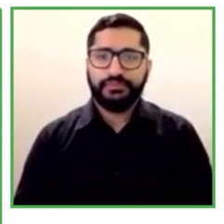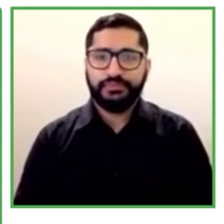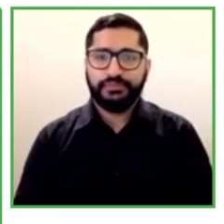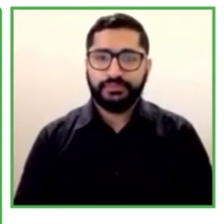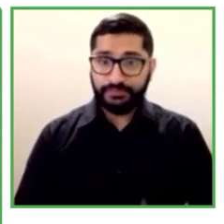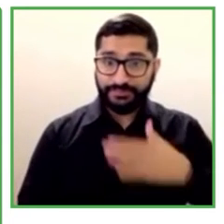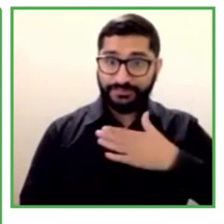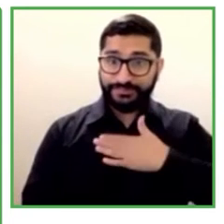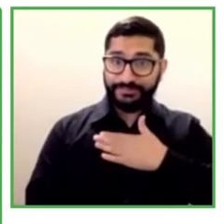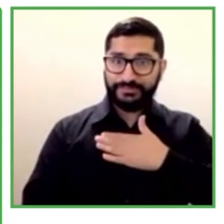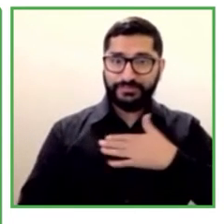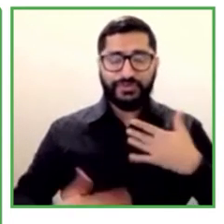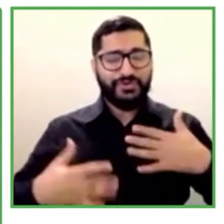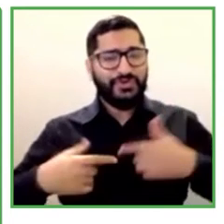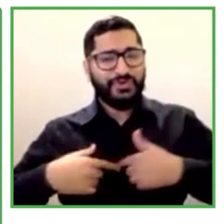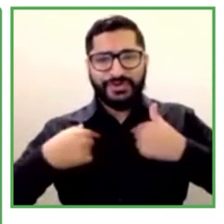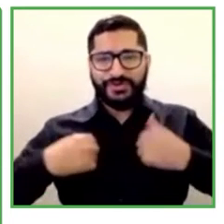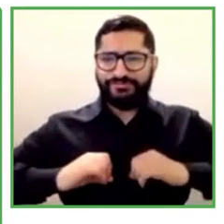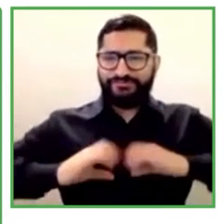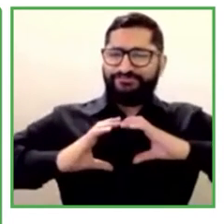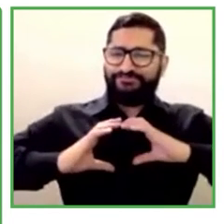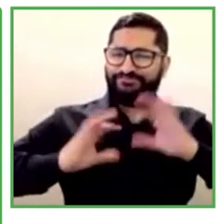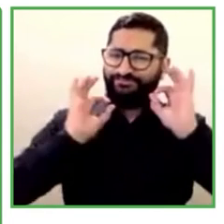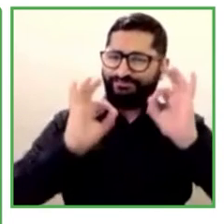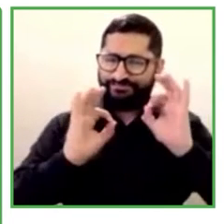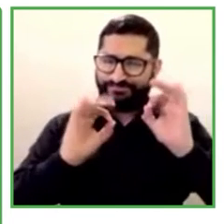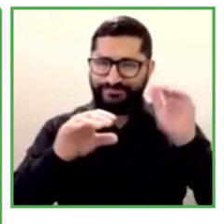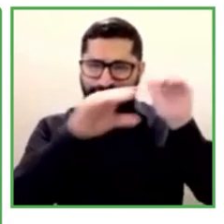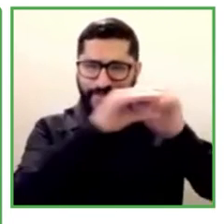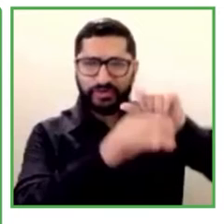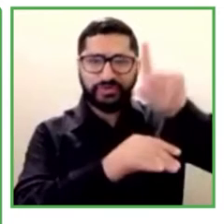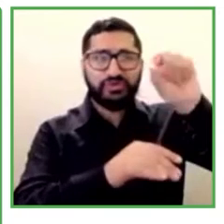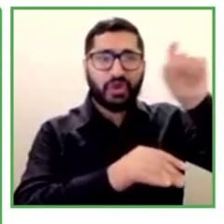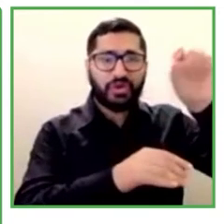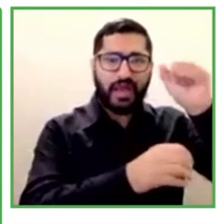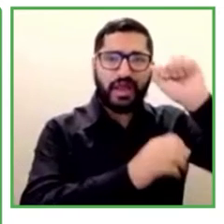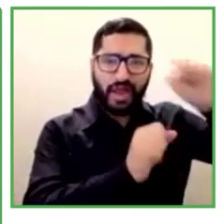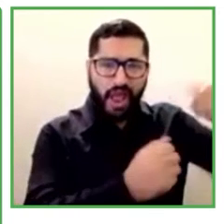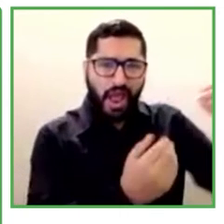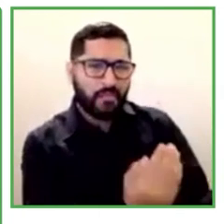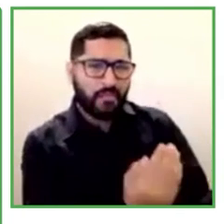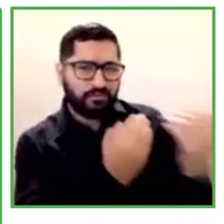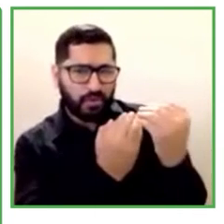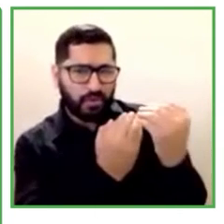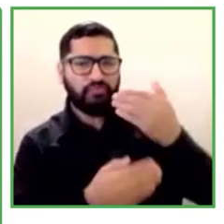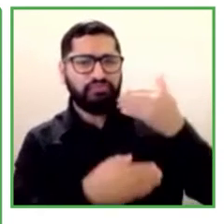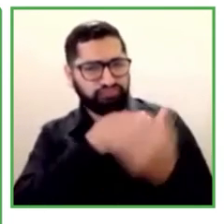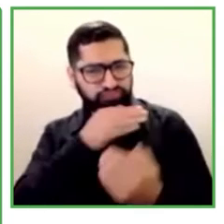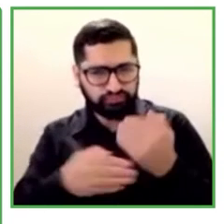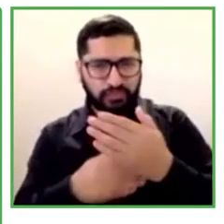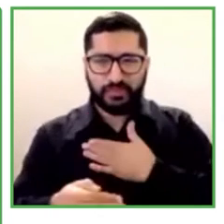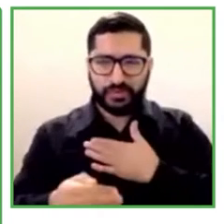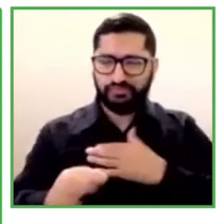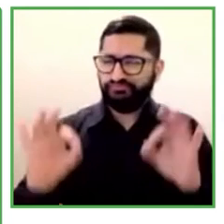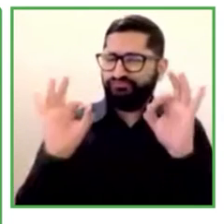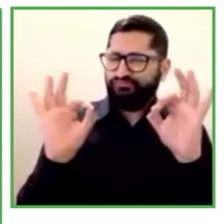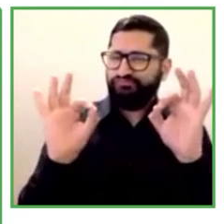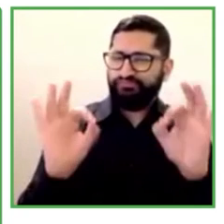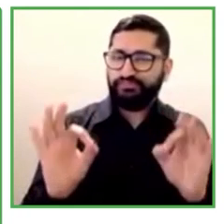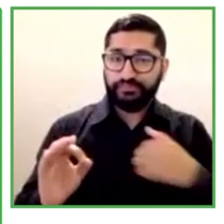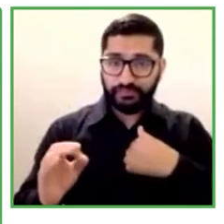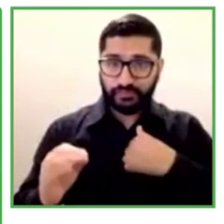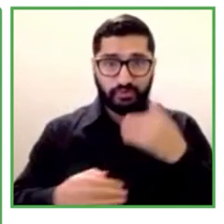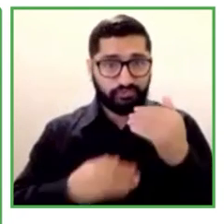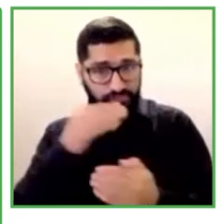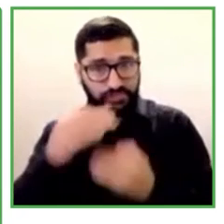Acompañar en este proceso y en mi bienestar. Estoy en proceso de adquirir unos nuevos lentes para mi discapacidad,